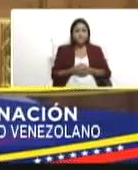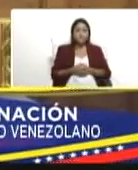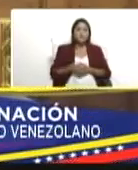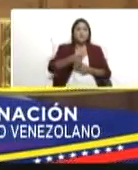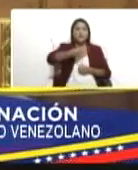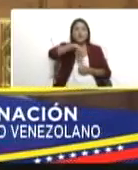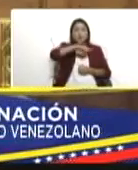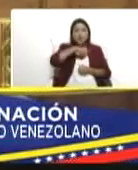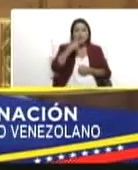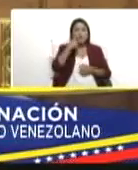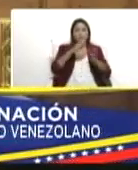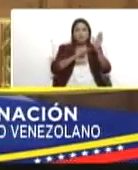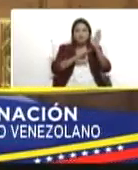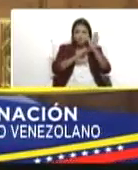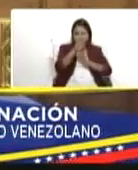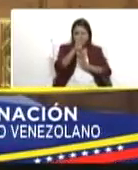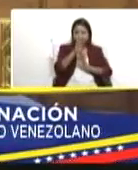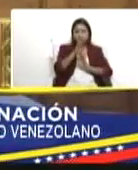generación